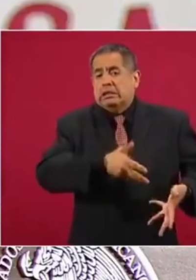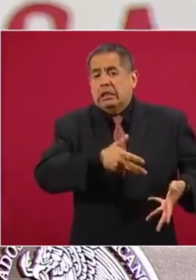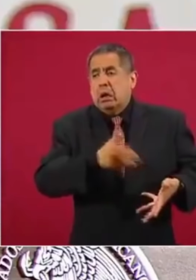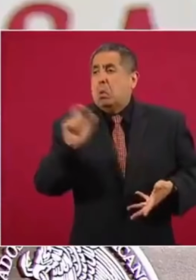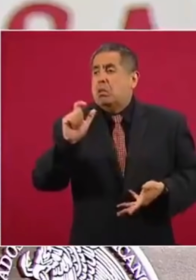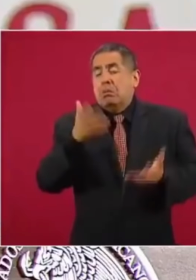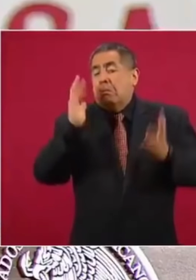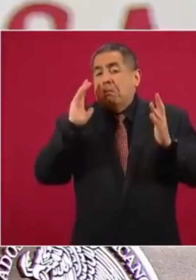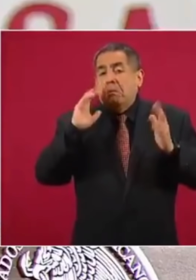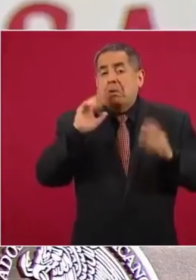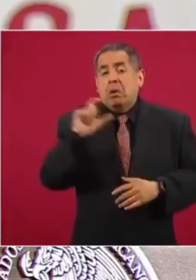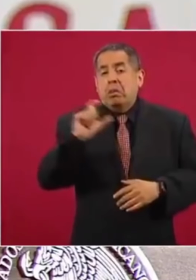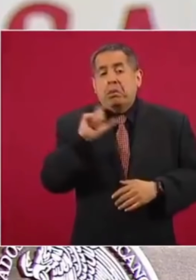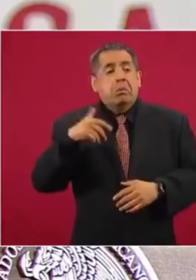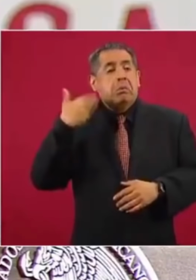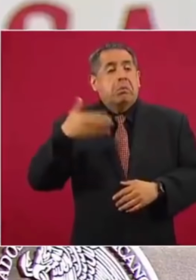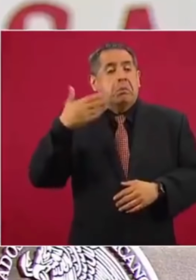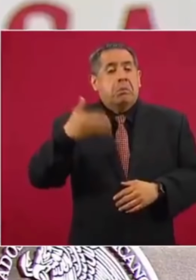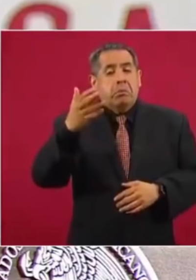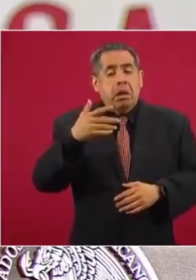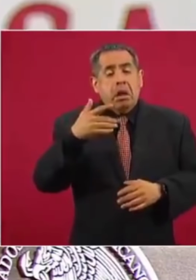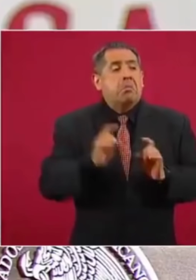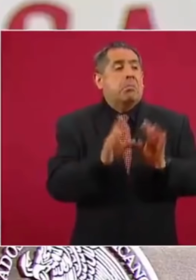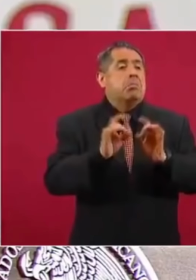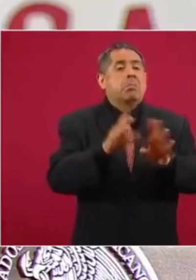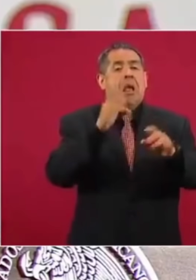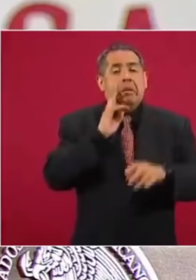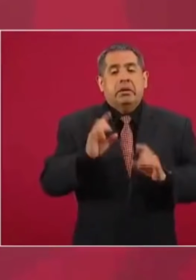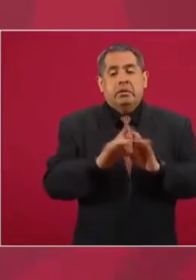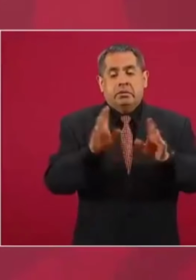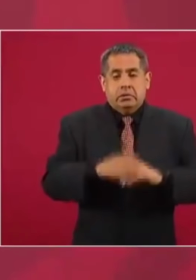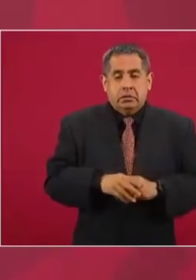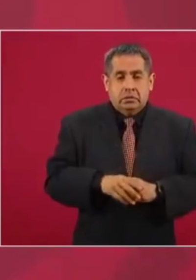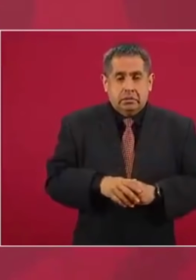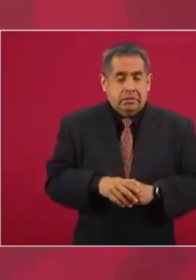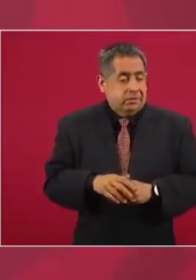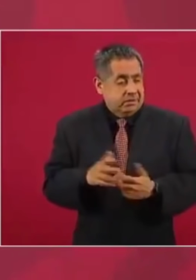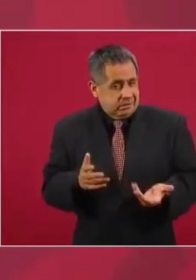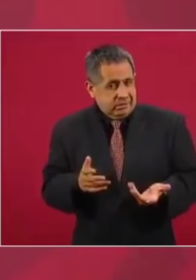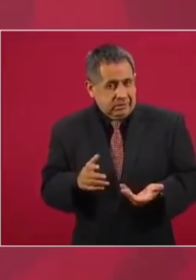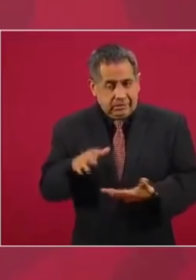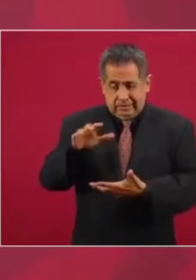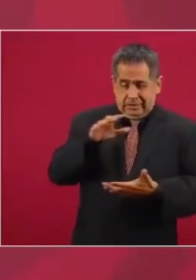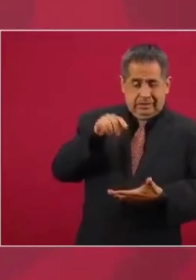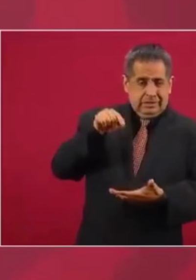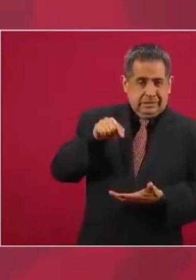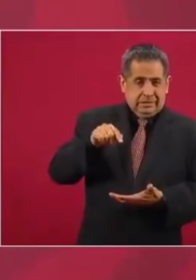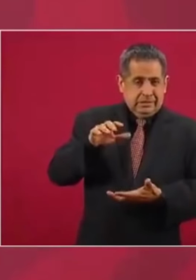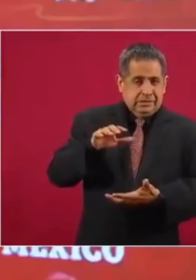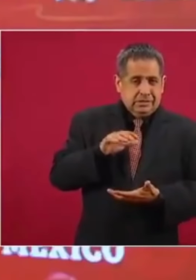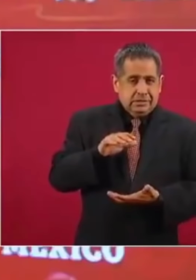cuándo se pueda si son parte esos fondos